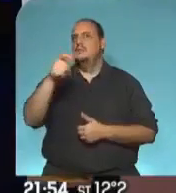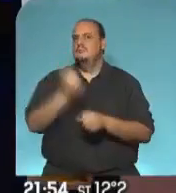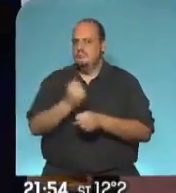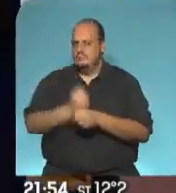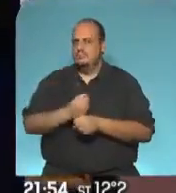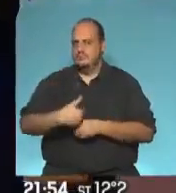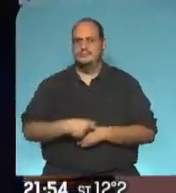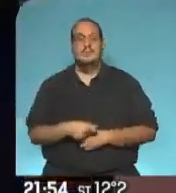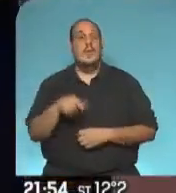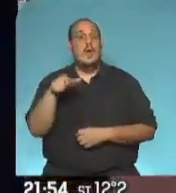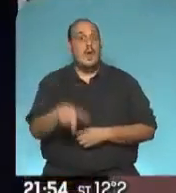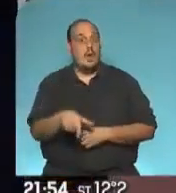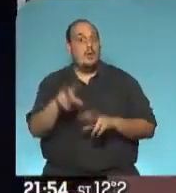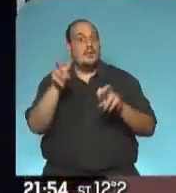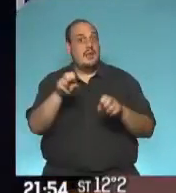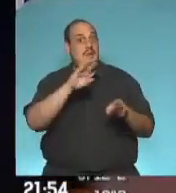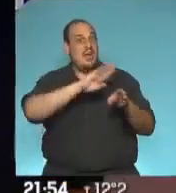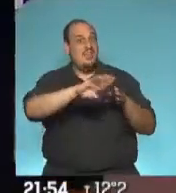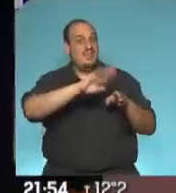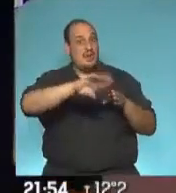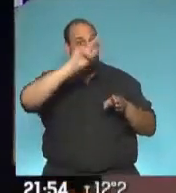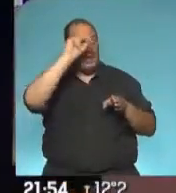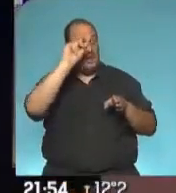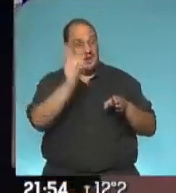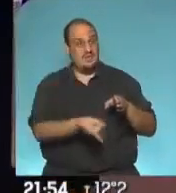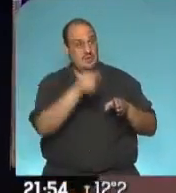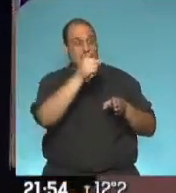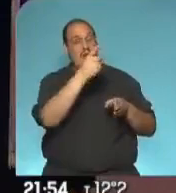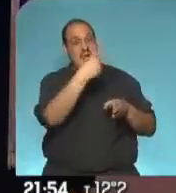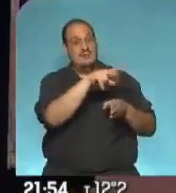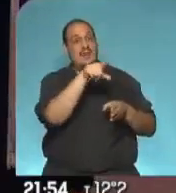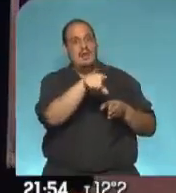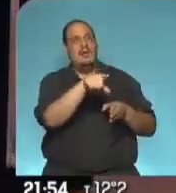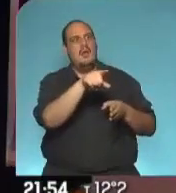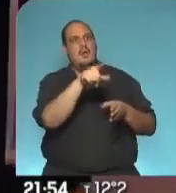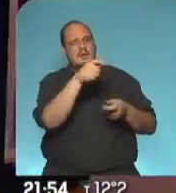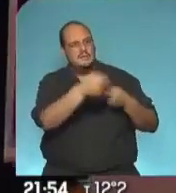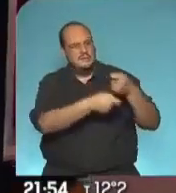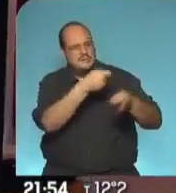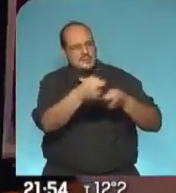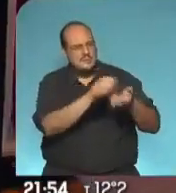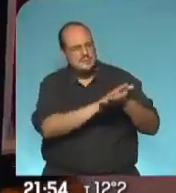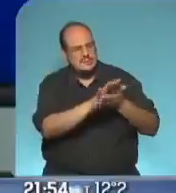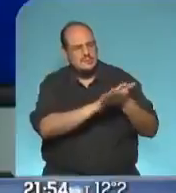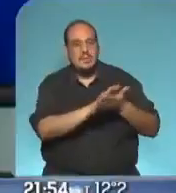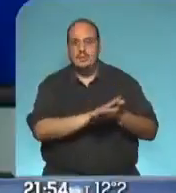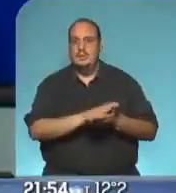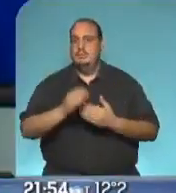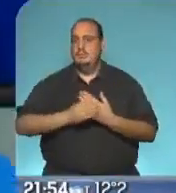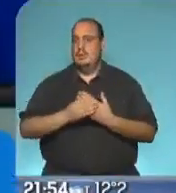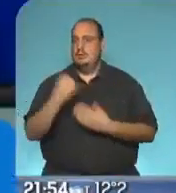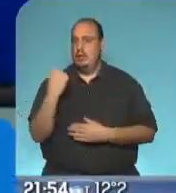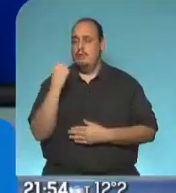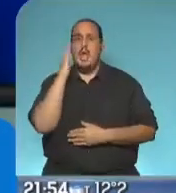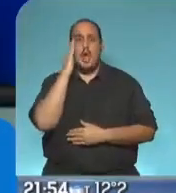estamos en plena etapa de reestructuración de la deuda nacional y Martín Guzmán ha hecho declaraciones en estas últimas horas, Nazarena. Sí,